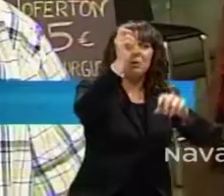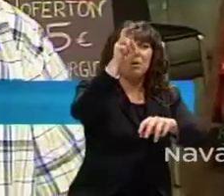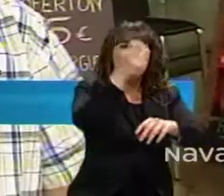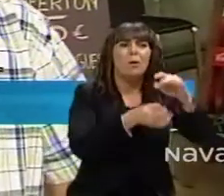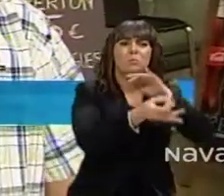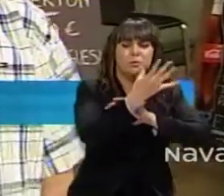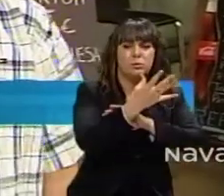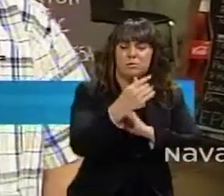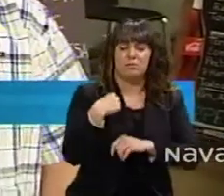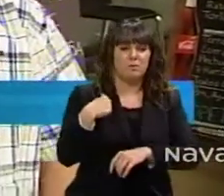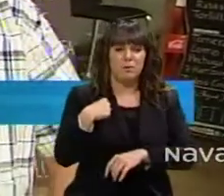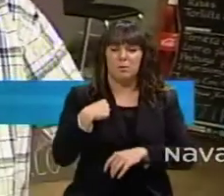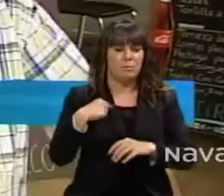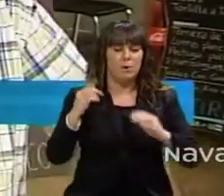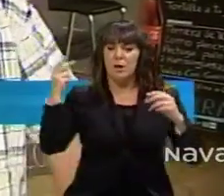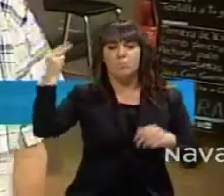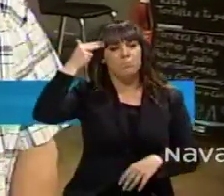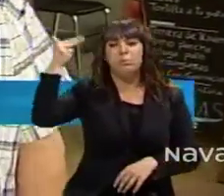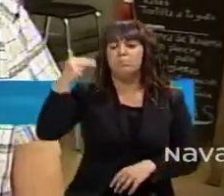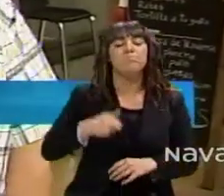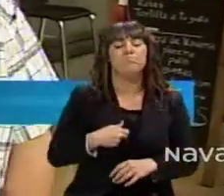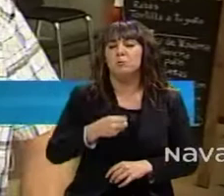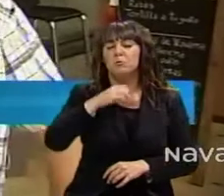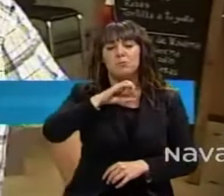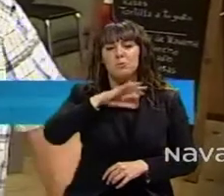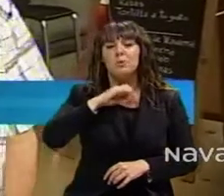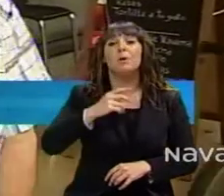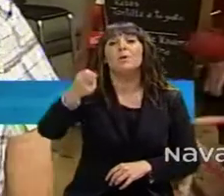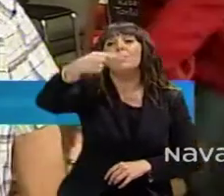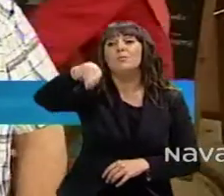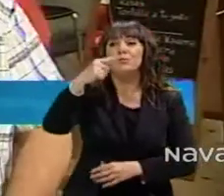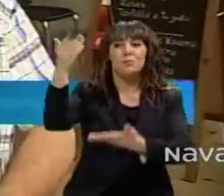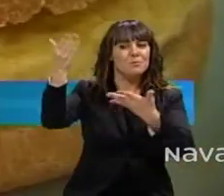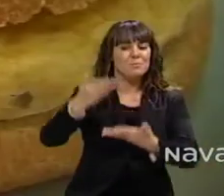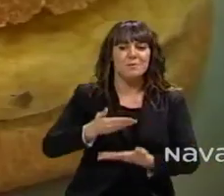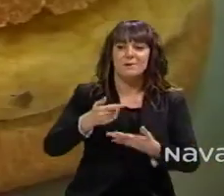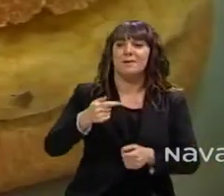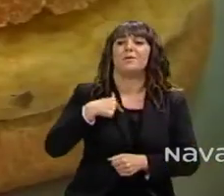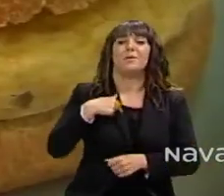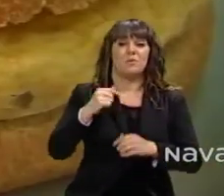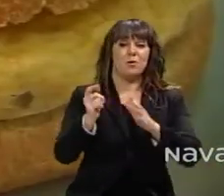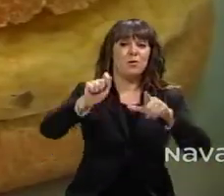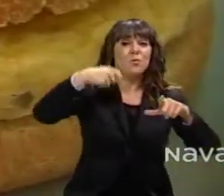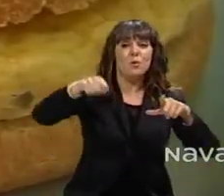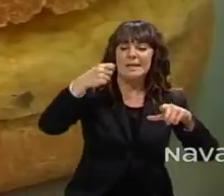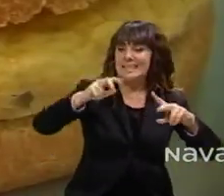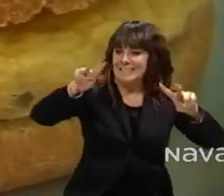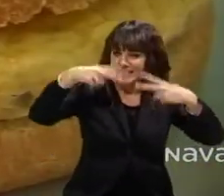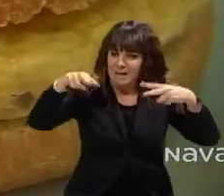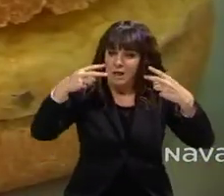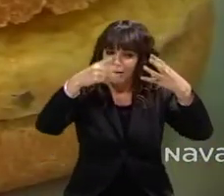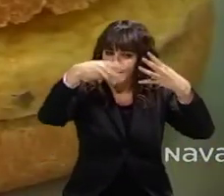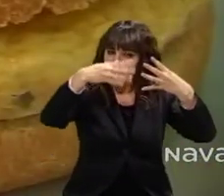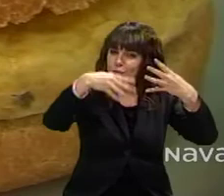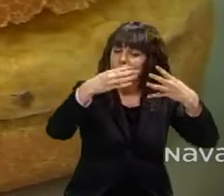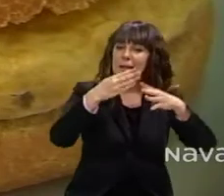Os espero a todo el mundo, de todas las edades, a comer estas ricas tortillas, estas excelentes ensaladas, las